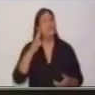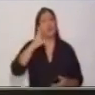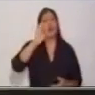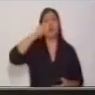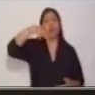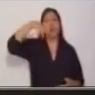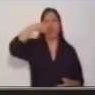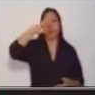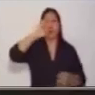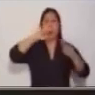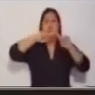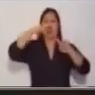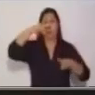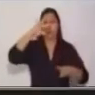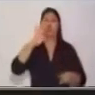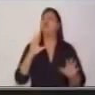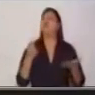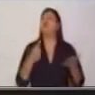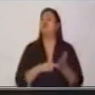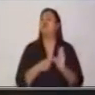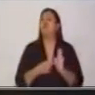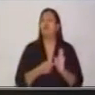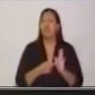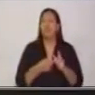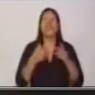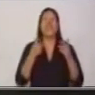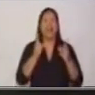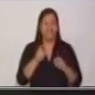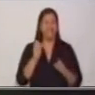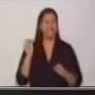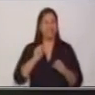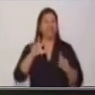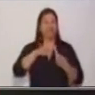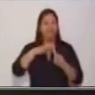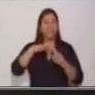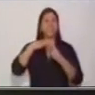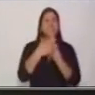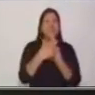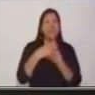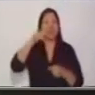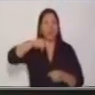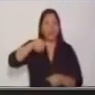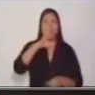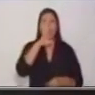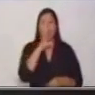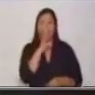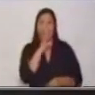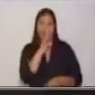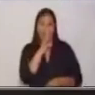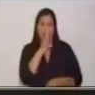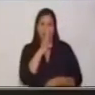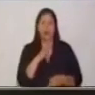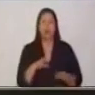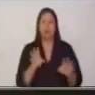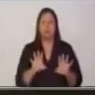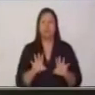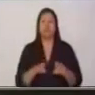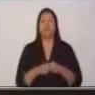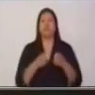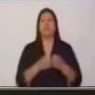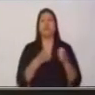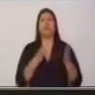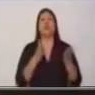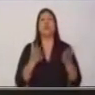Es la situación en la cual estamos hablando. Entonces, la introducción nos va a ayudar a determinar